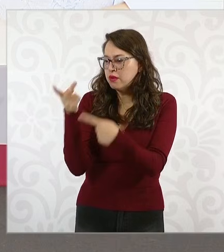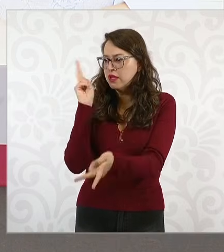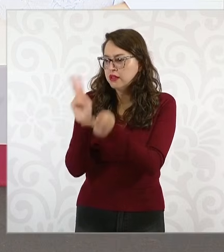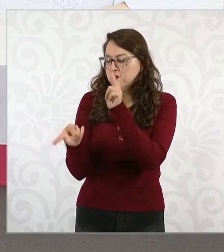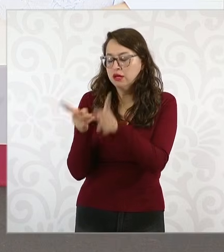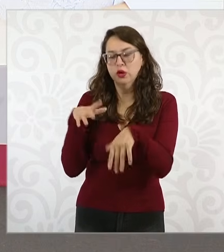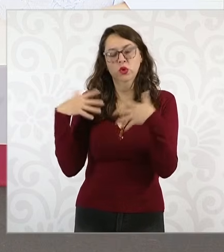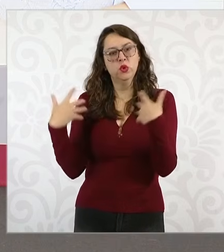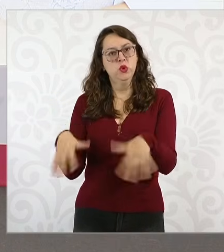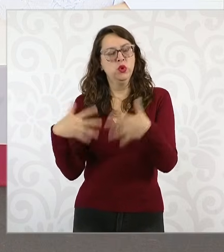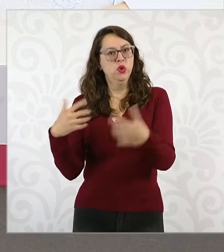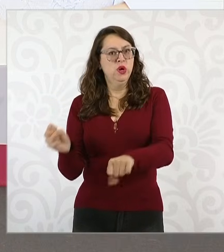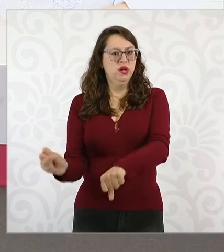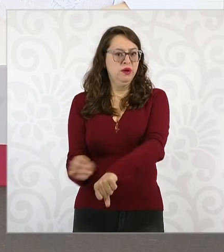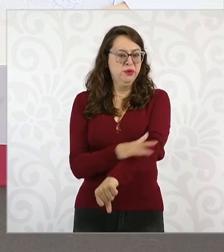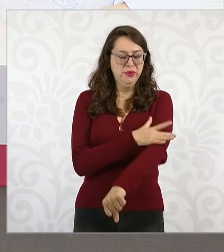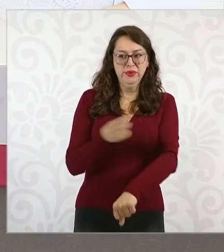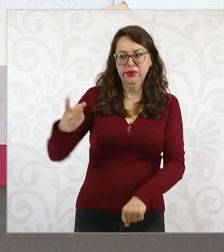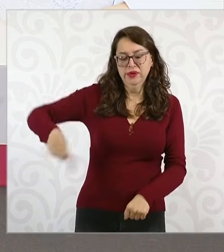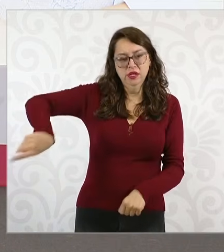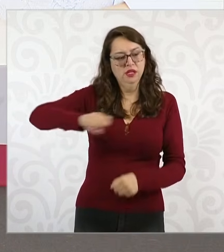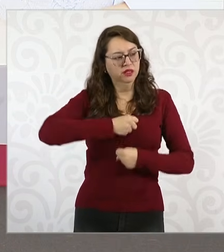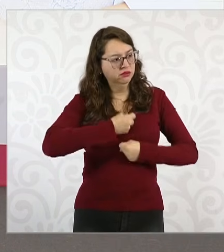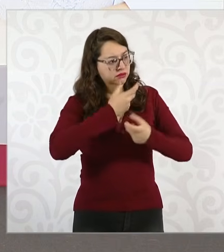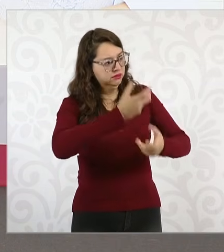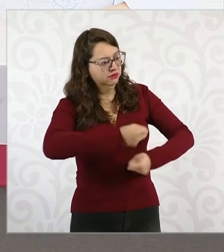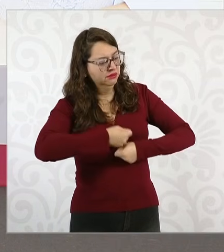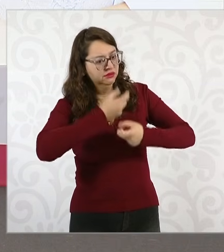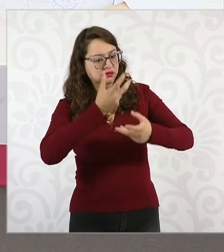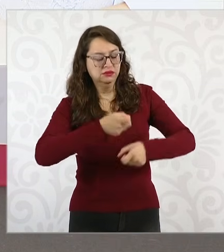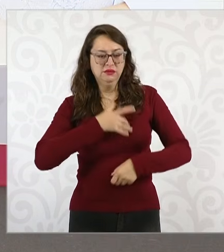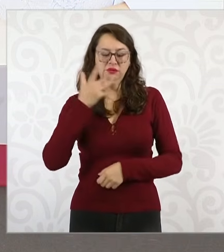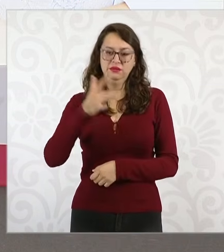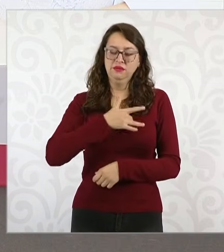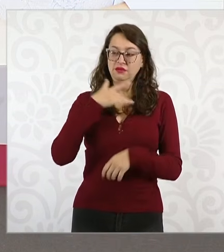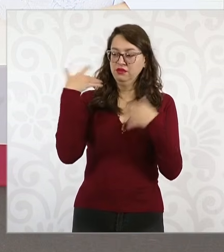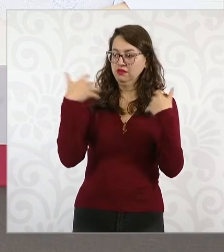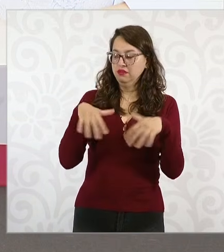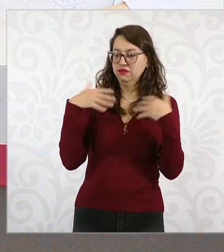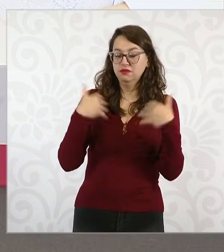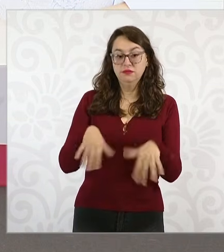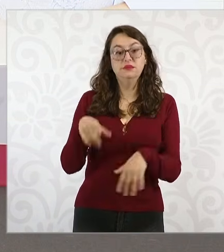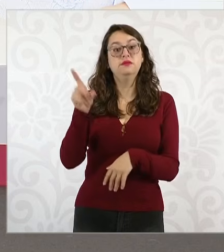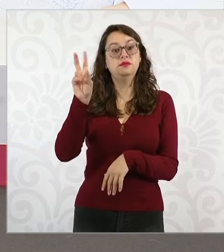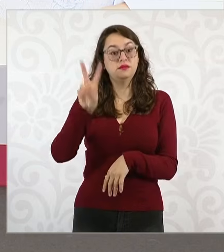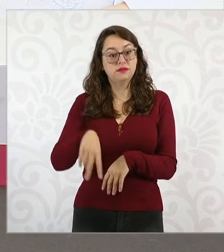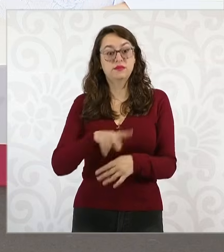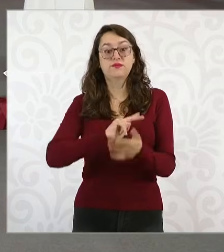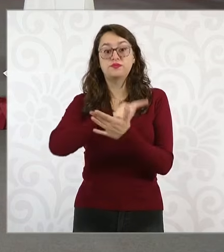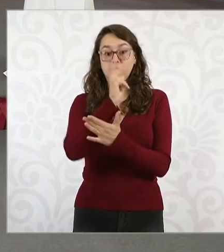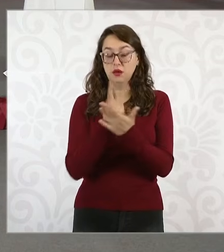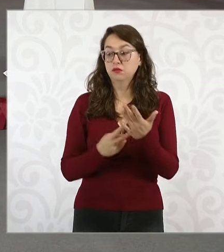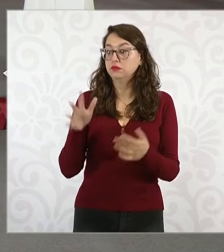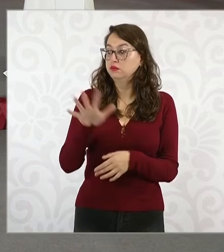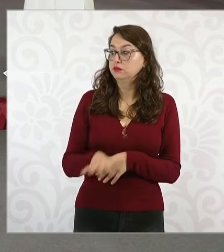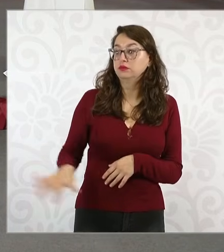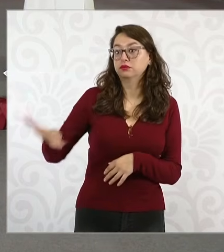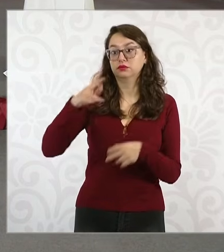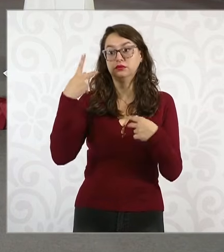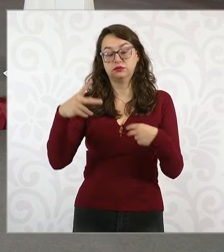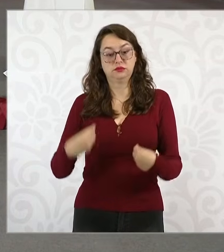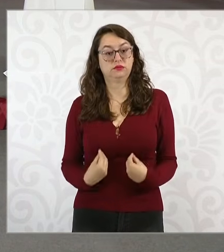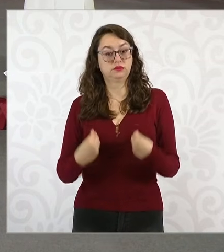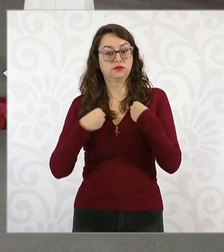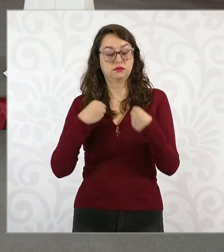Emociona, da gusto lo que te dicen, cómo te lo dicen, cómo lo sienten. Son programas de bienestar y eso es